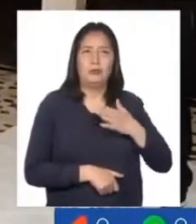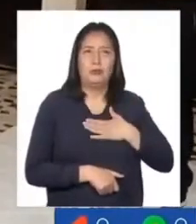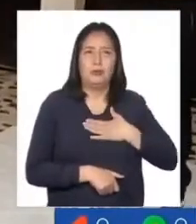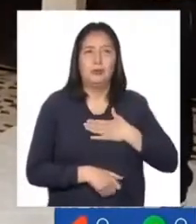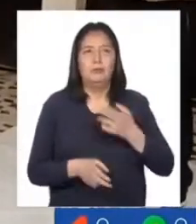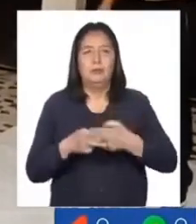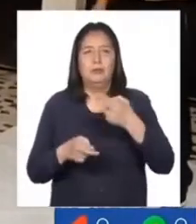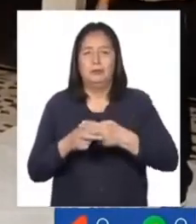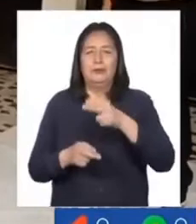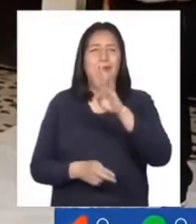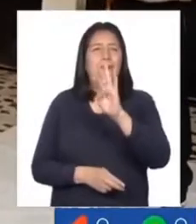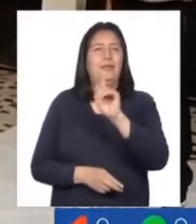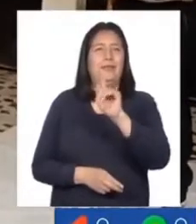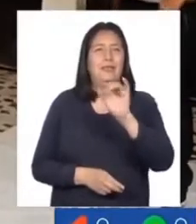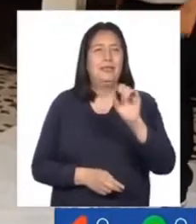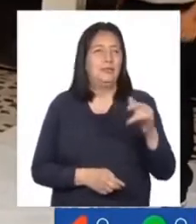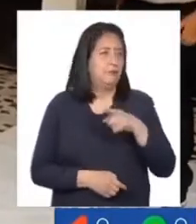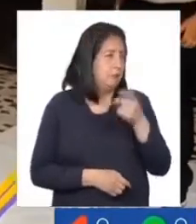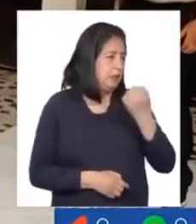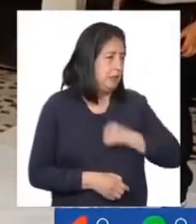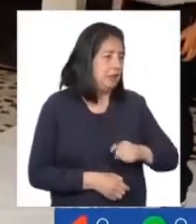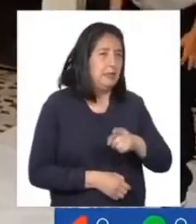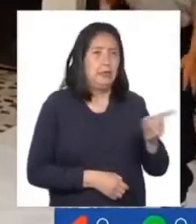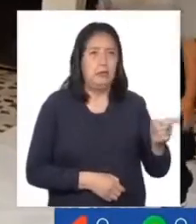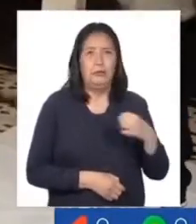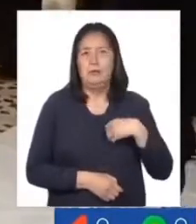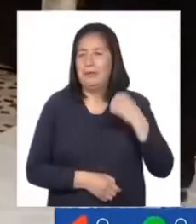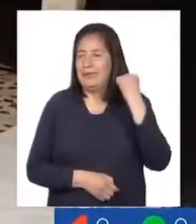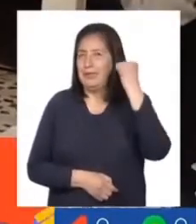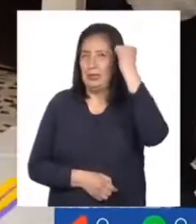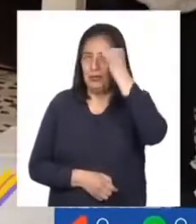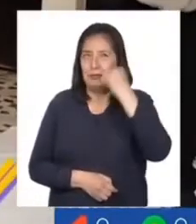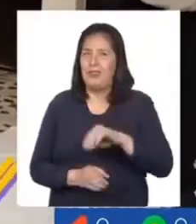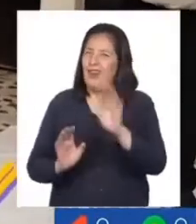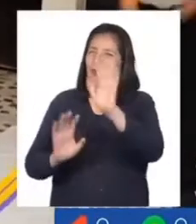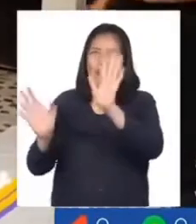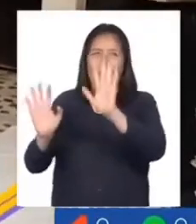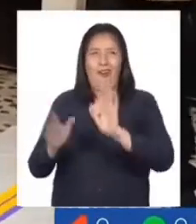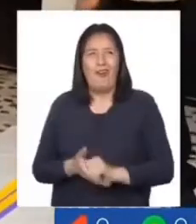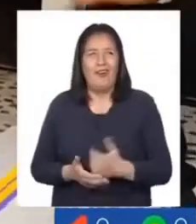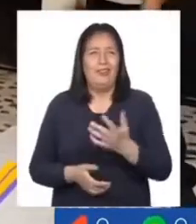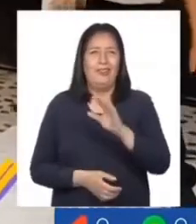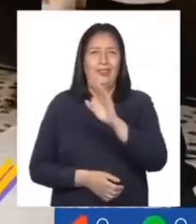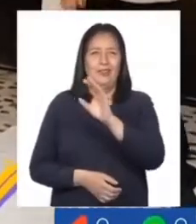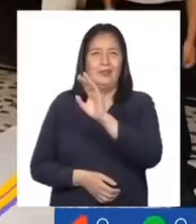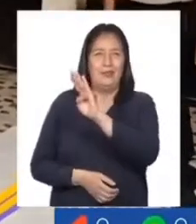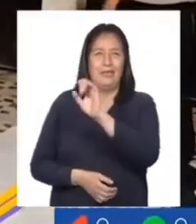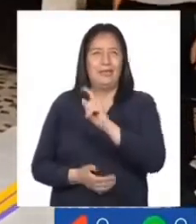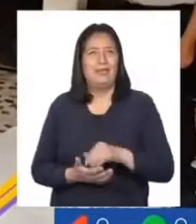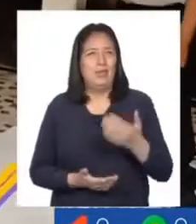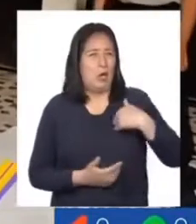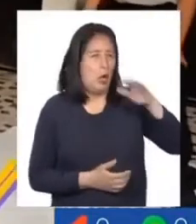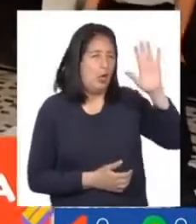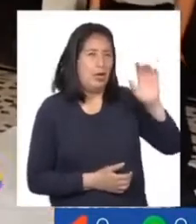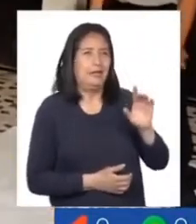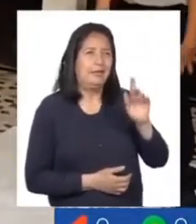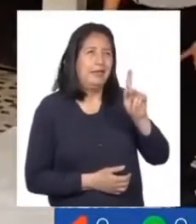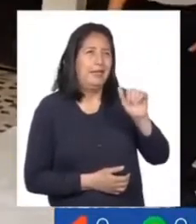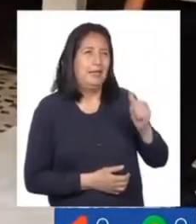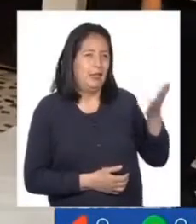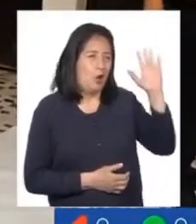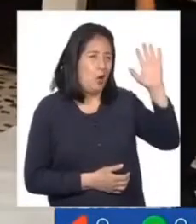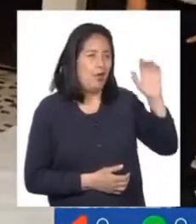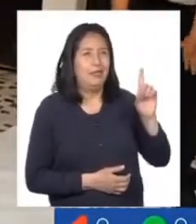llamo Betsy y el día de hoy me acompañan mis hijos y mis sobrinos. Hola, soy Bastián. Hola, soy Kiara. Hola, soy